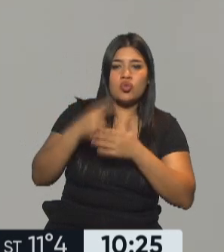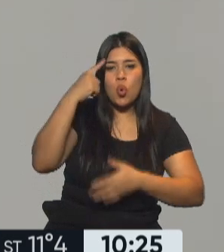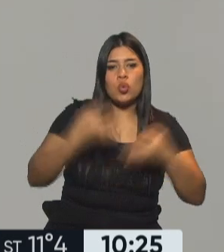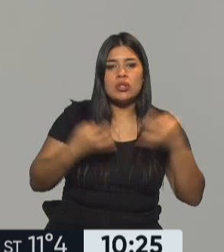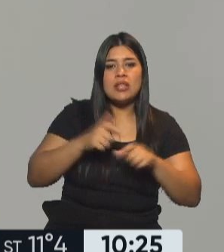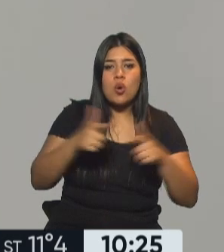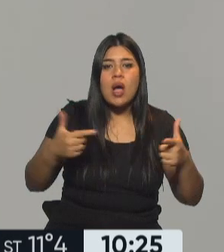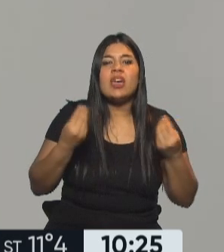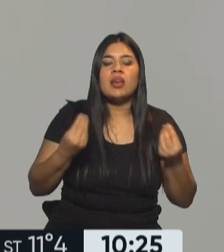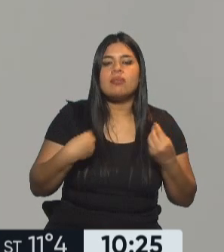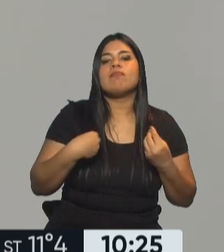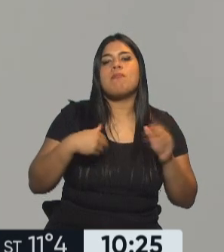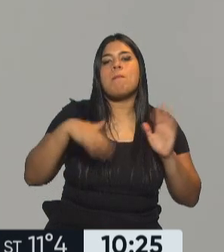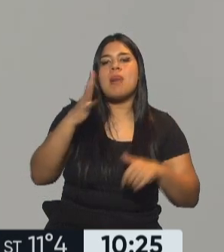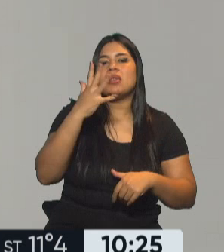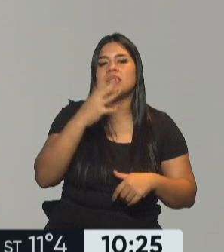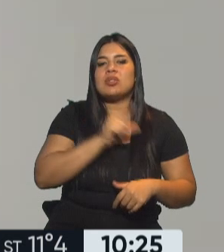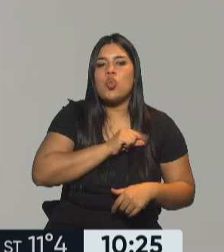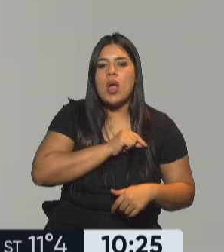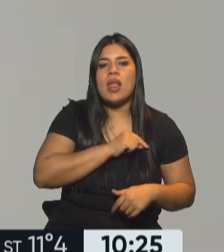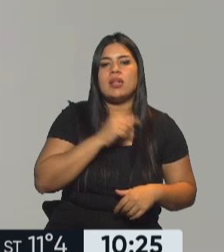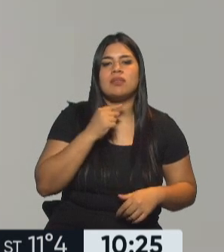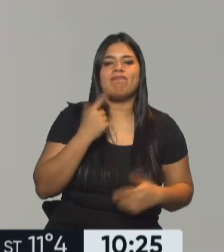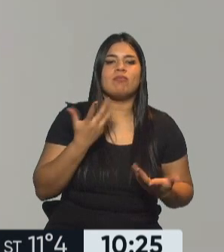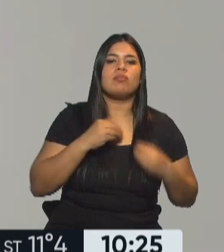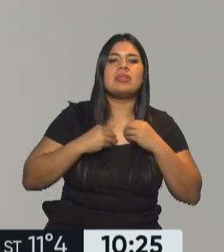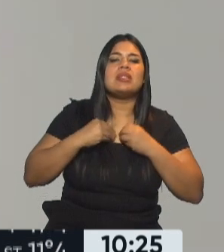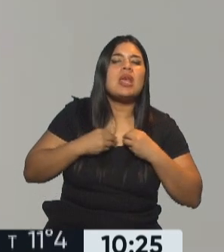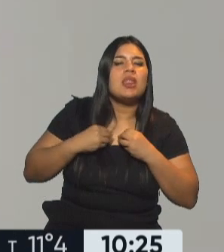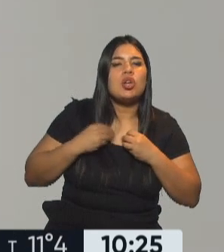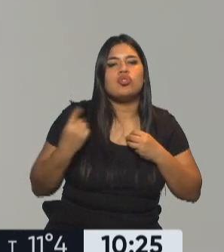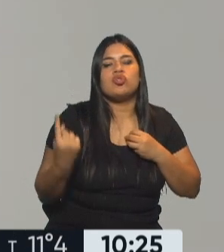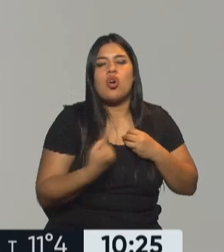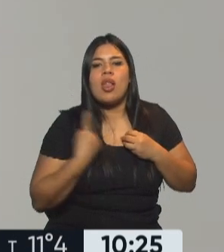es la soledad. La soledad de vivir